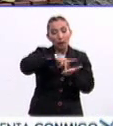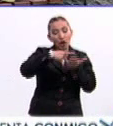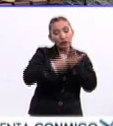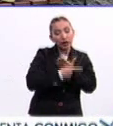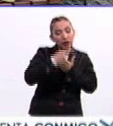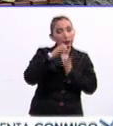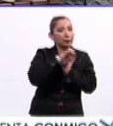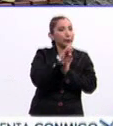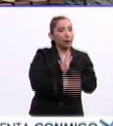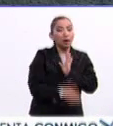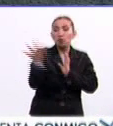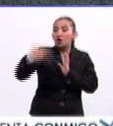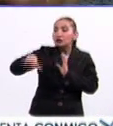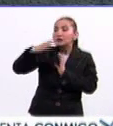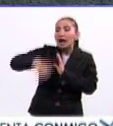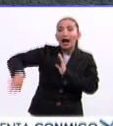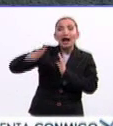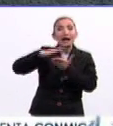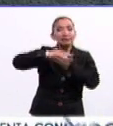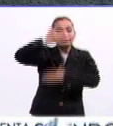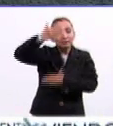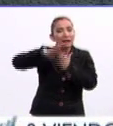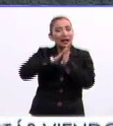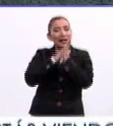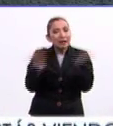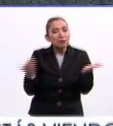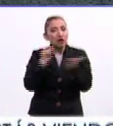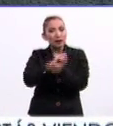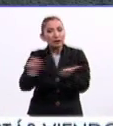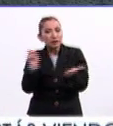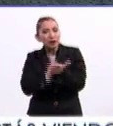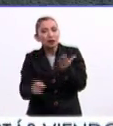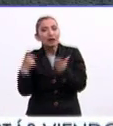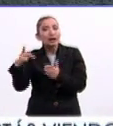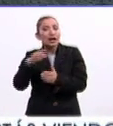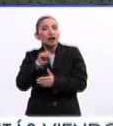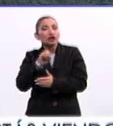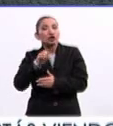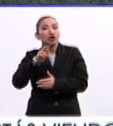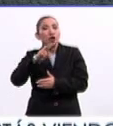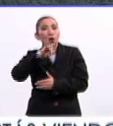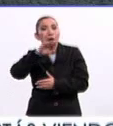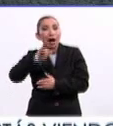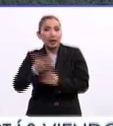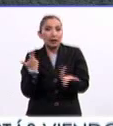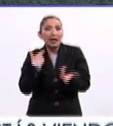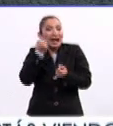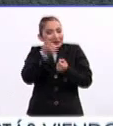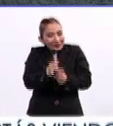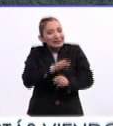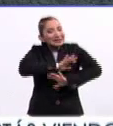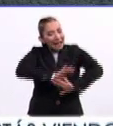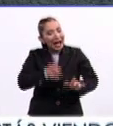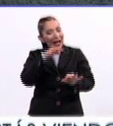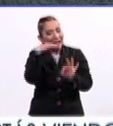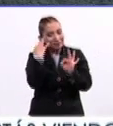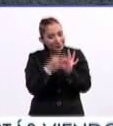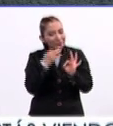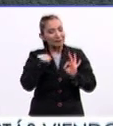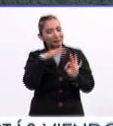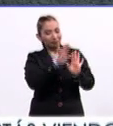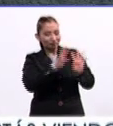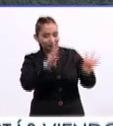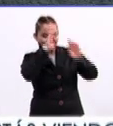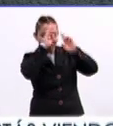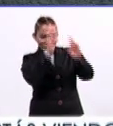búsqueda de manuscritos de Sor Juana en Europa, a ponerle un busto, ¿no? En la rotonda de las personas ilustres, que me parece que está bien, pero